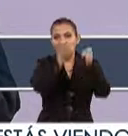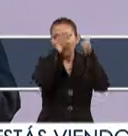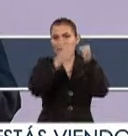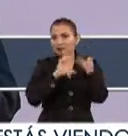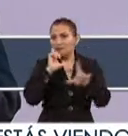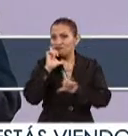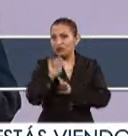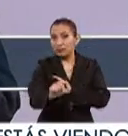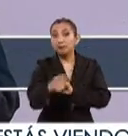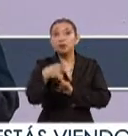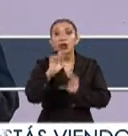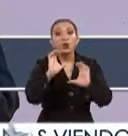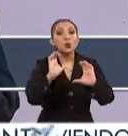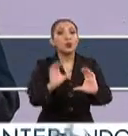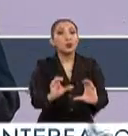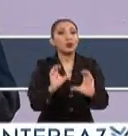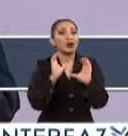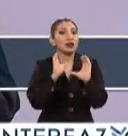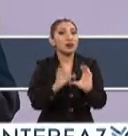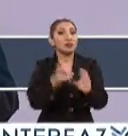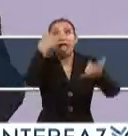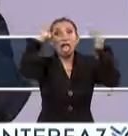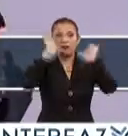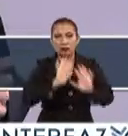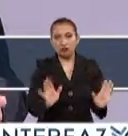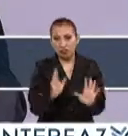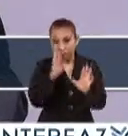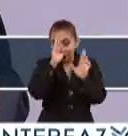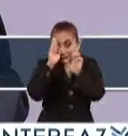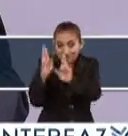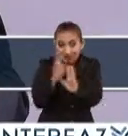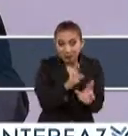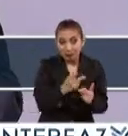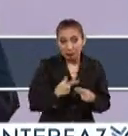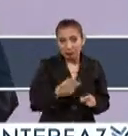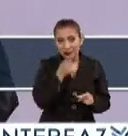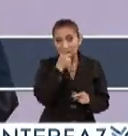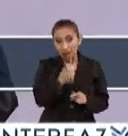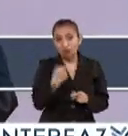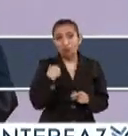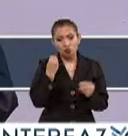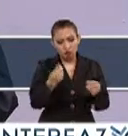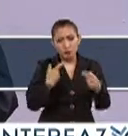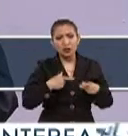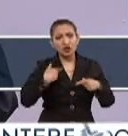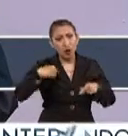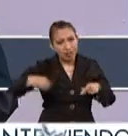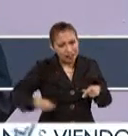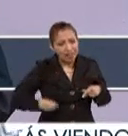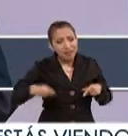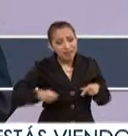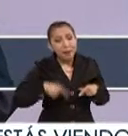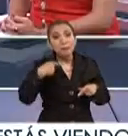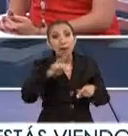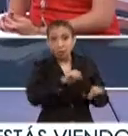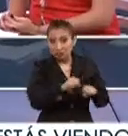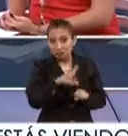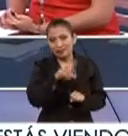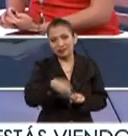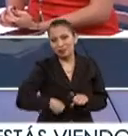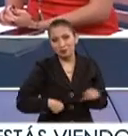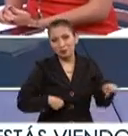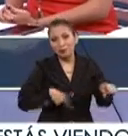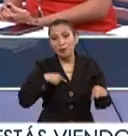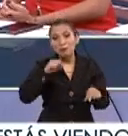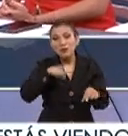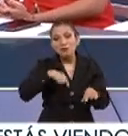evacuar, pero con mucho cuidado. Hay que hacerlo con mucho cuidado, respetando a los demás, porque les digo que tuvimos muchísima gente que fue accidentada